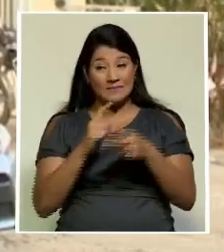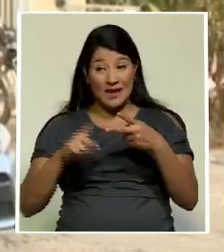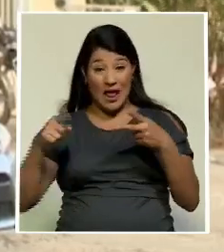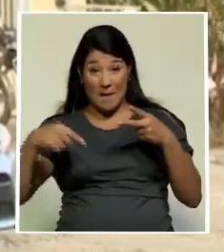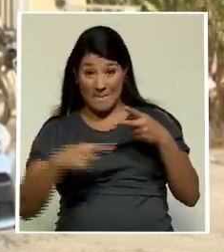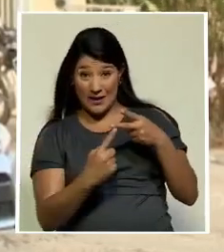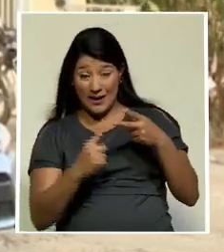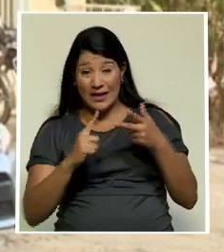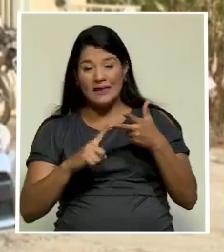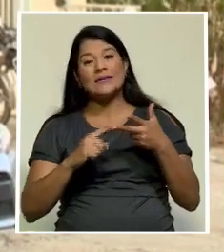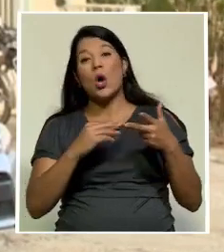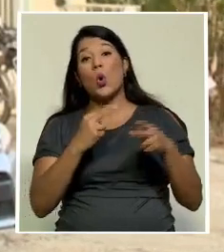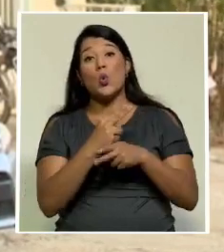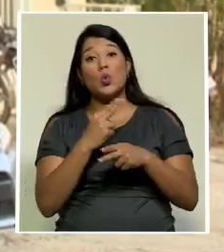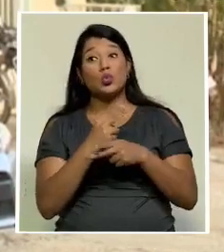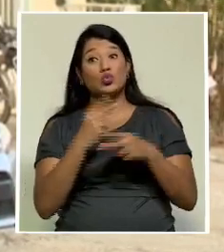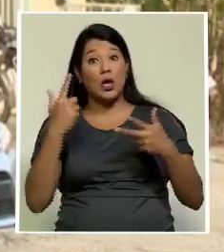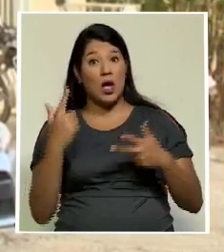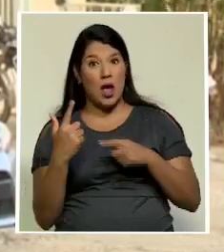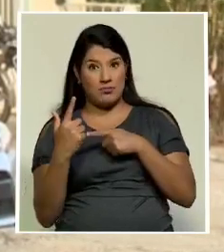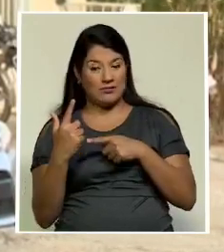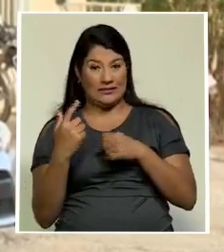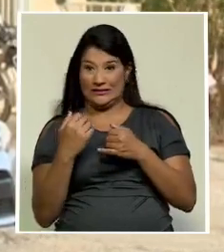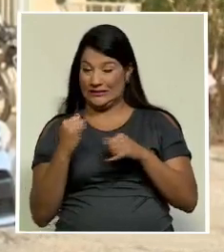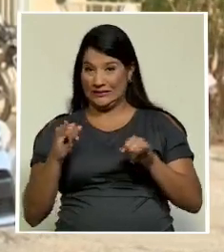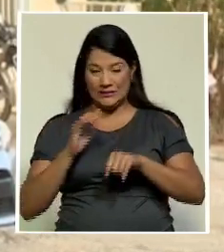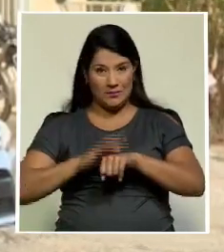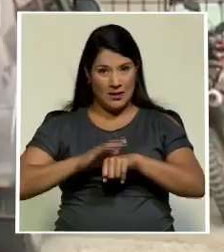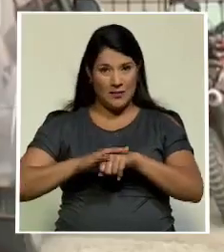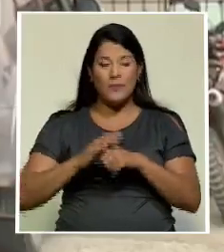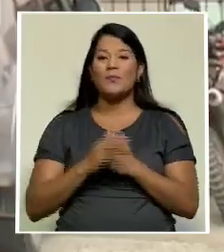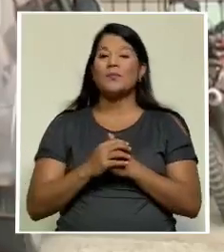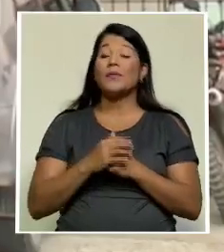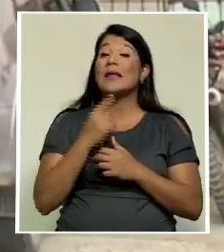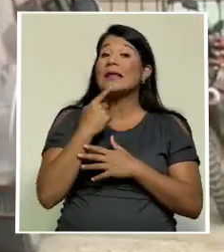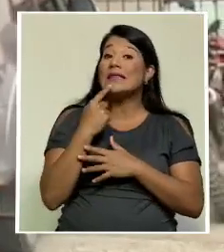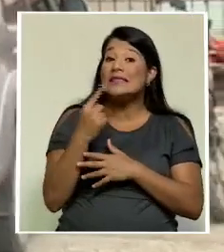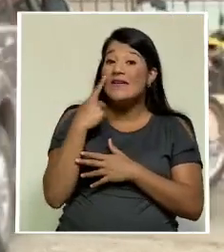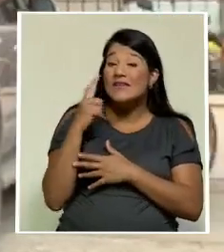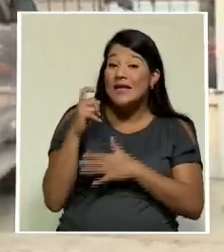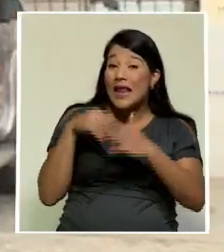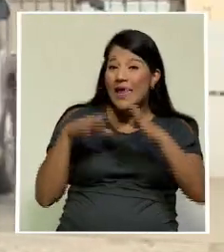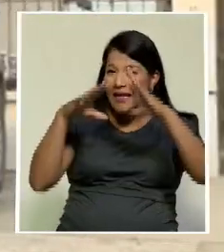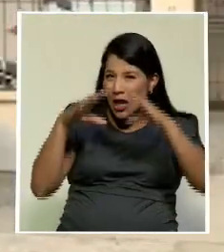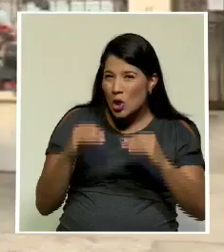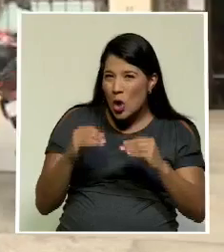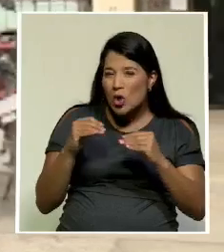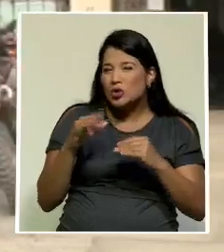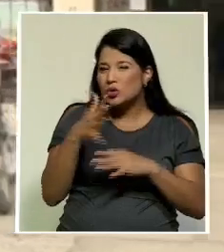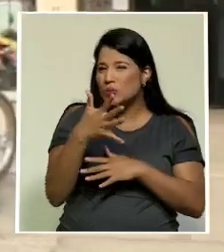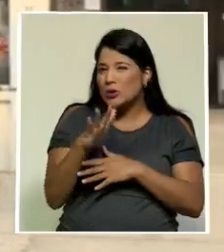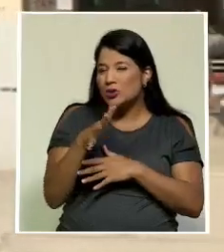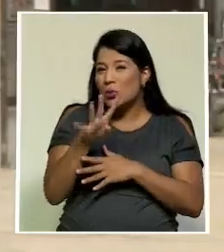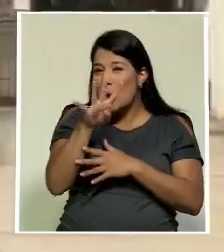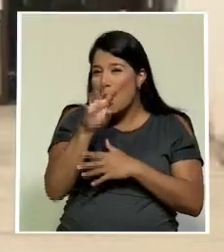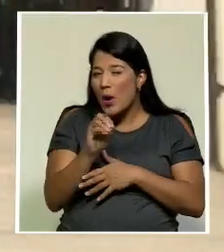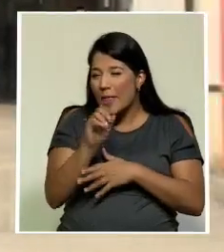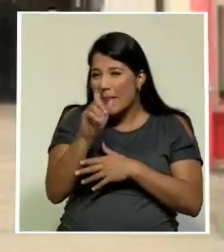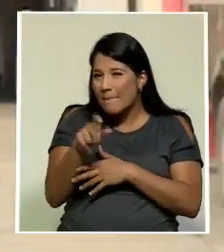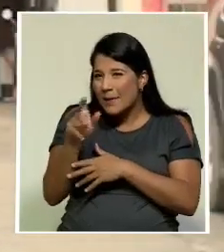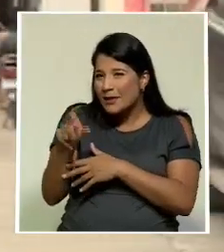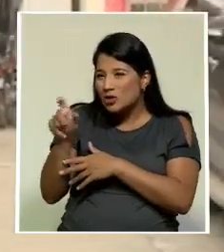agravadas, portación ilegal de arma permitida. De acuerdo con la Fiscalía, en horas de la noche, cuando circulaban al menos 40 personas, algunas de estas